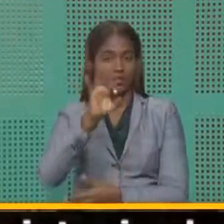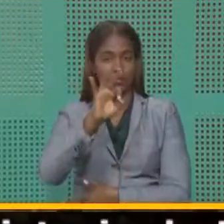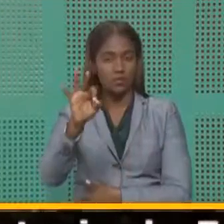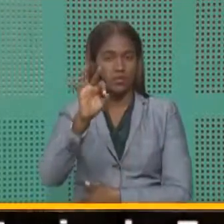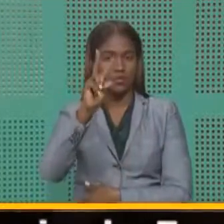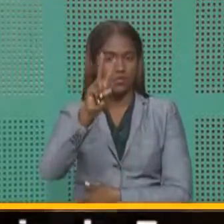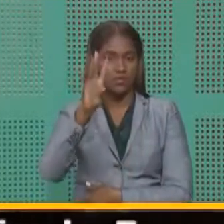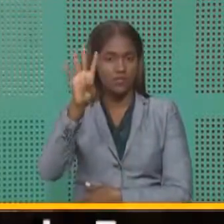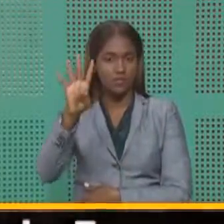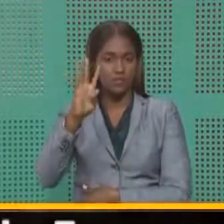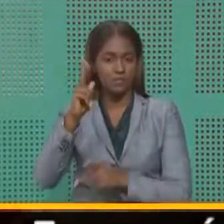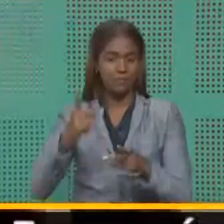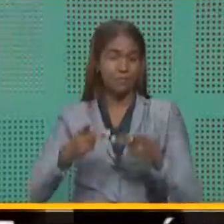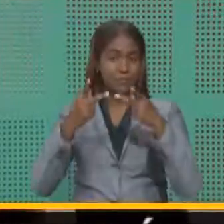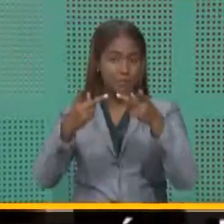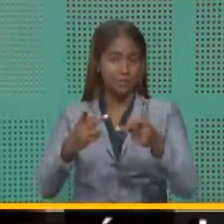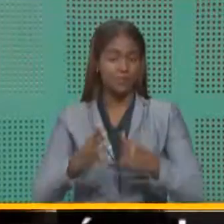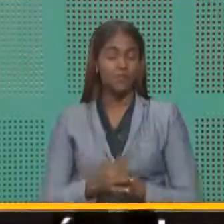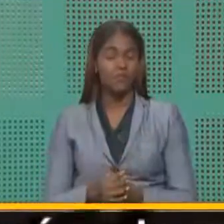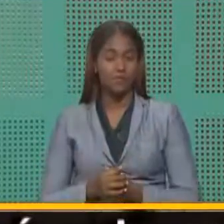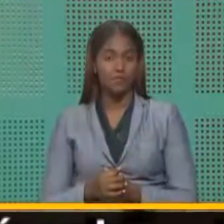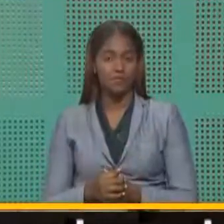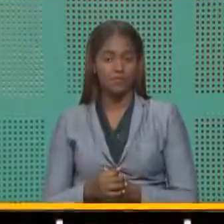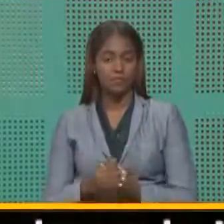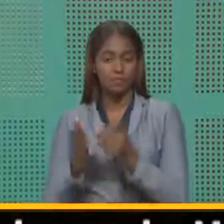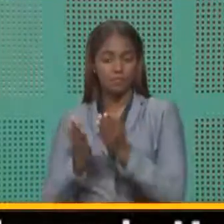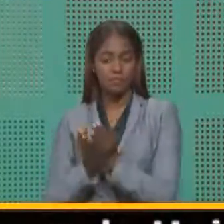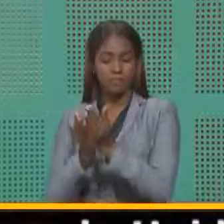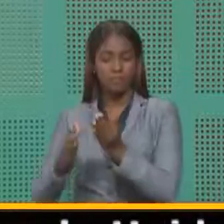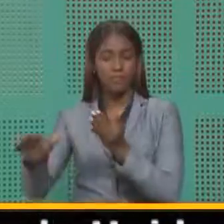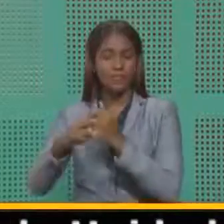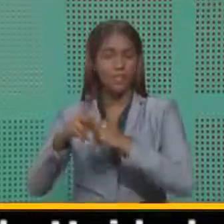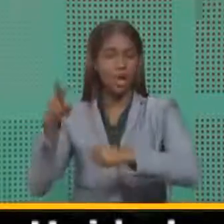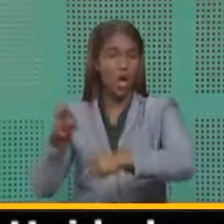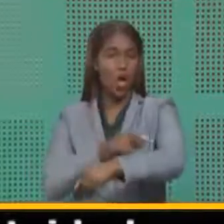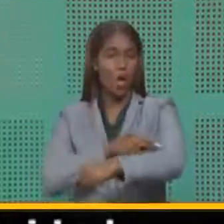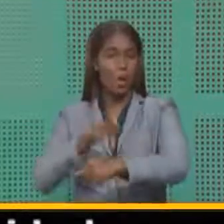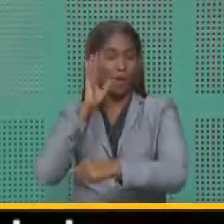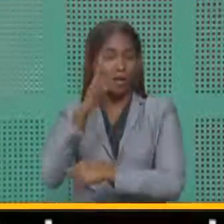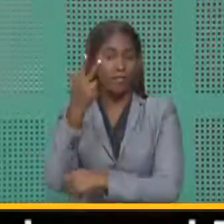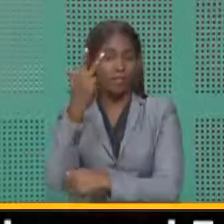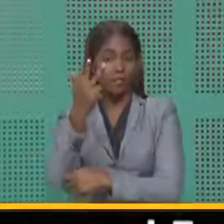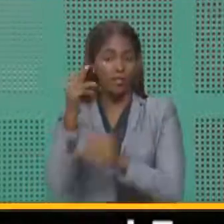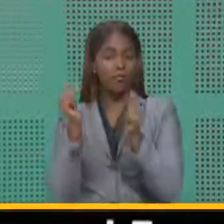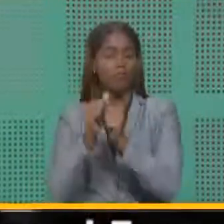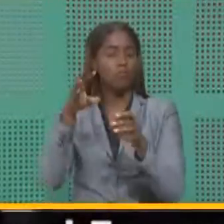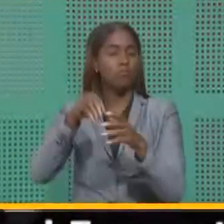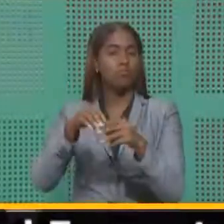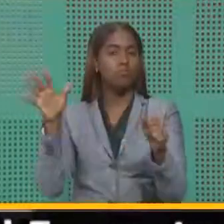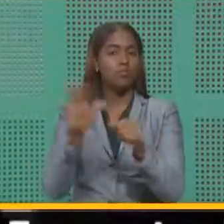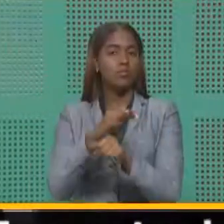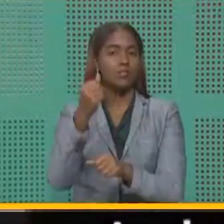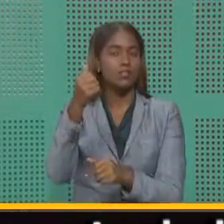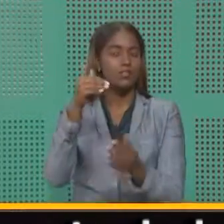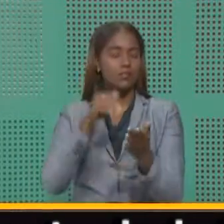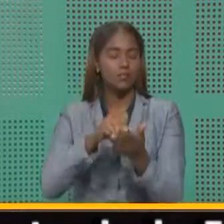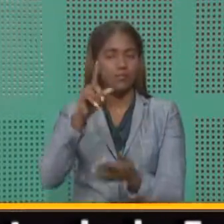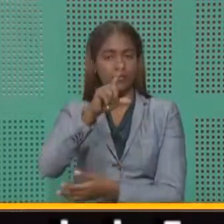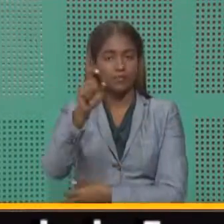924 visitantes el puerto de las romanas recibirá tres barcos con una capacidad de 10 mil